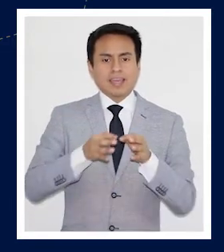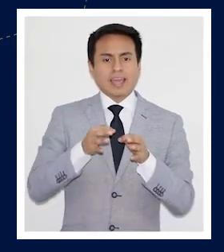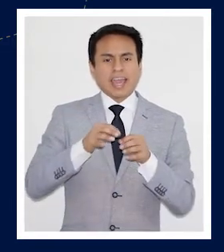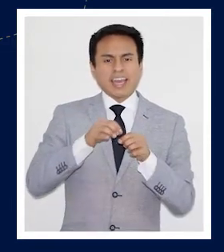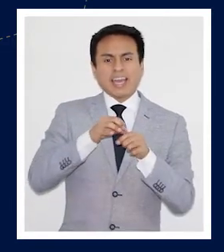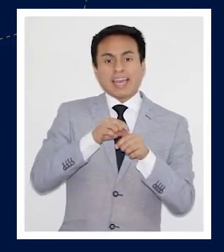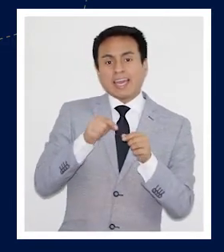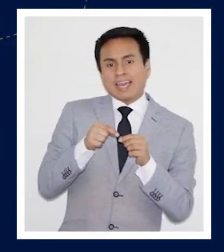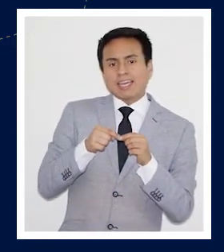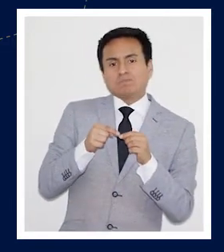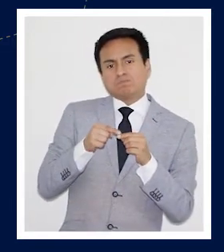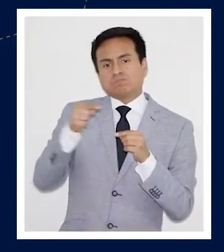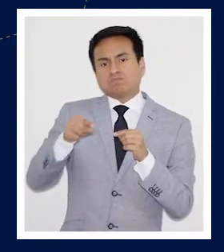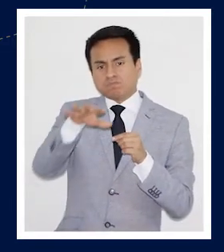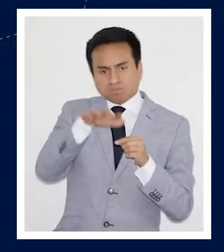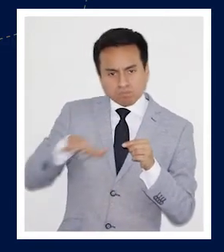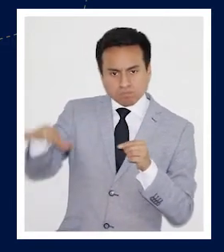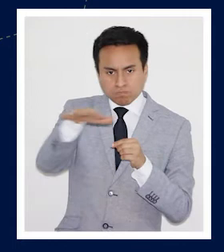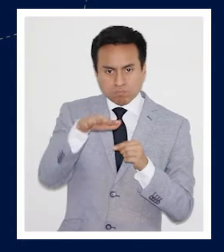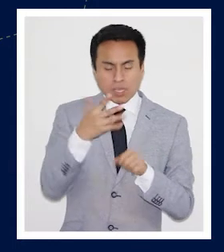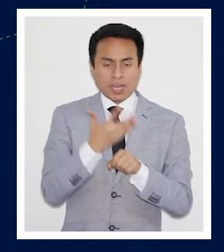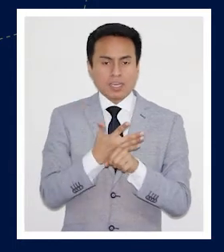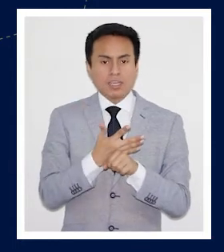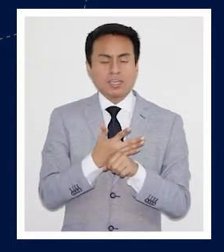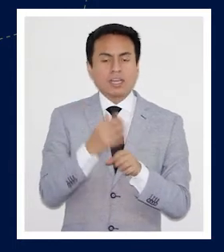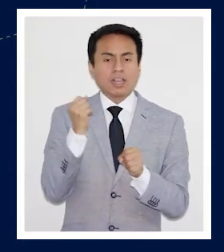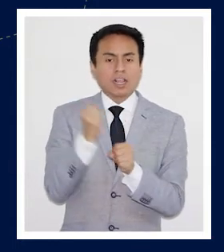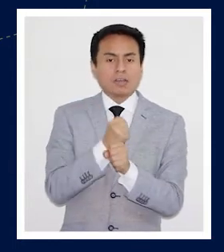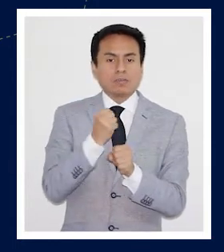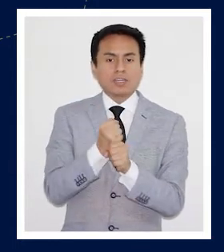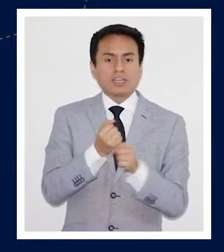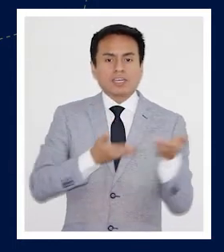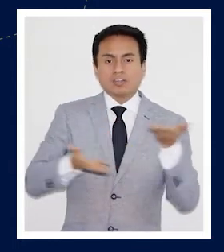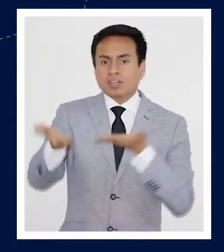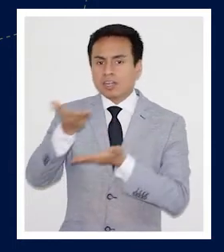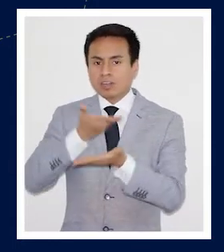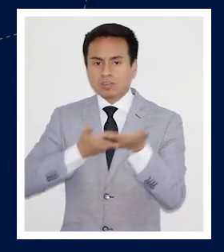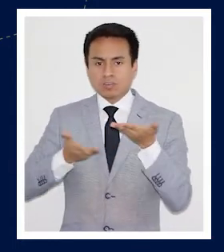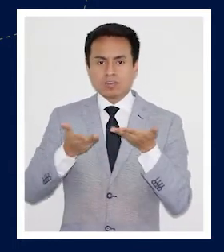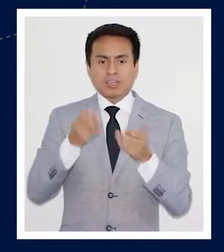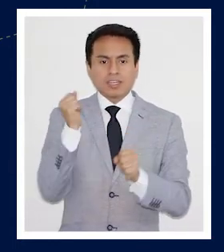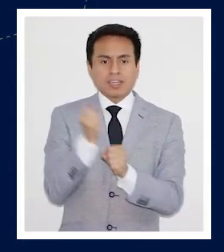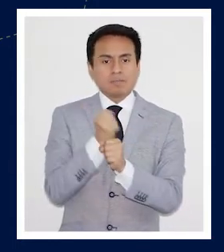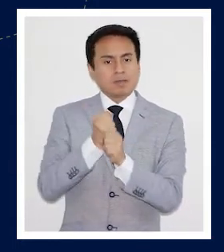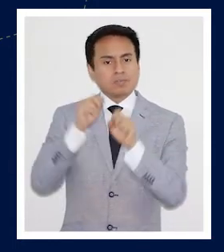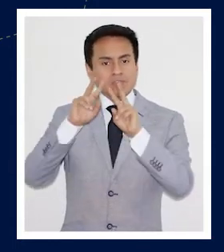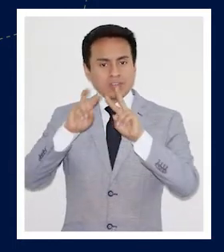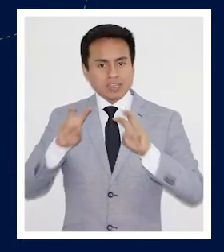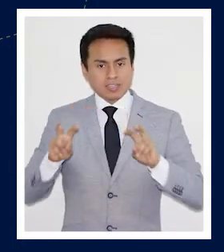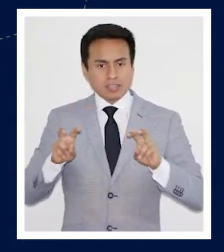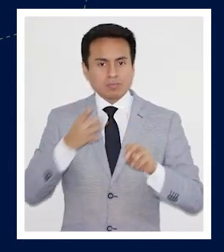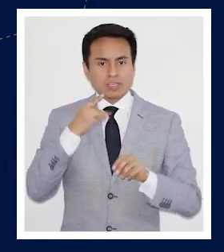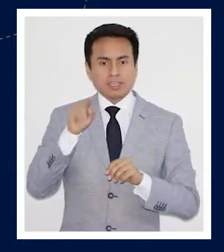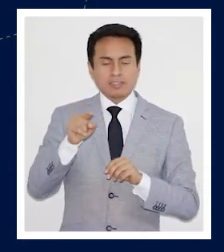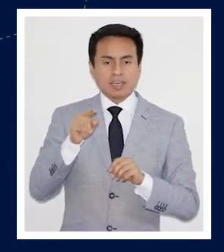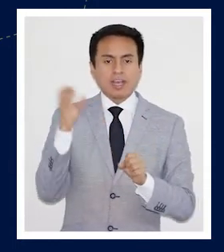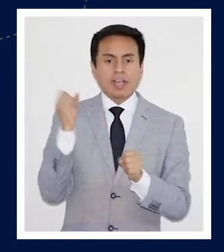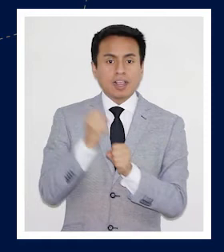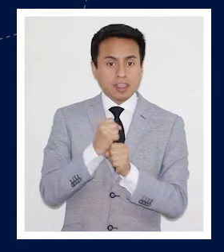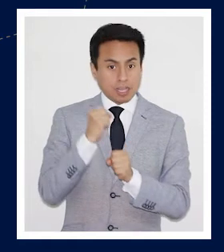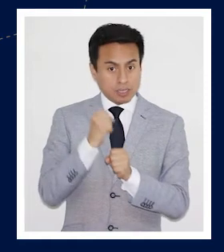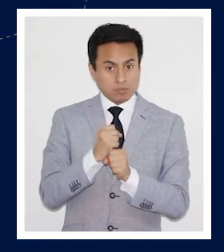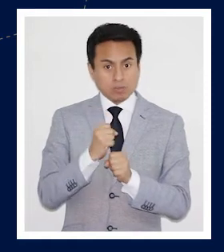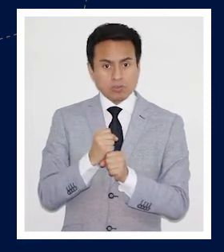En extensión, hemos tenido también muchas labores de socialización de la labor forense, ya que esta es